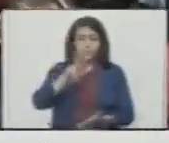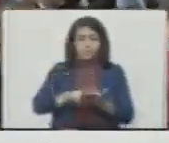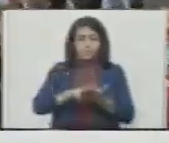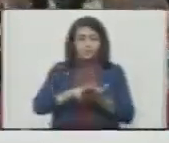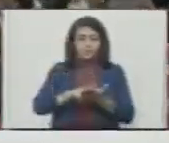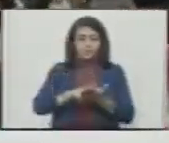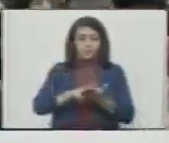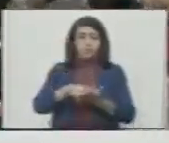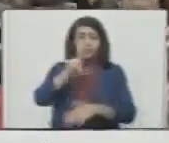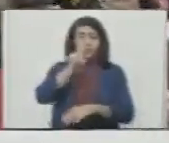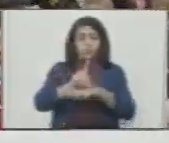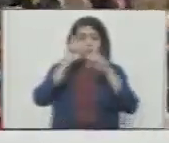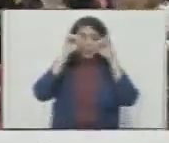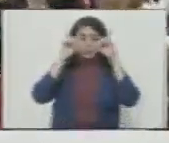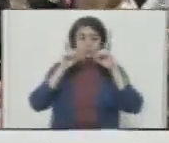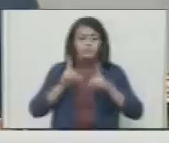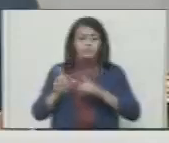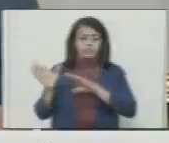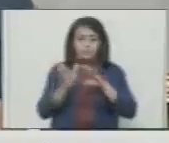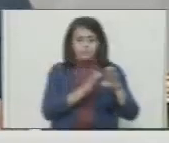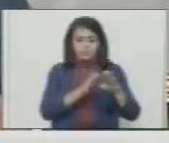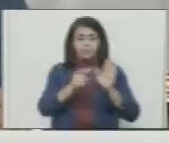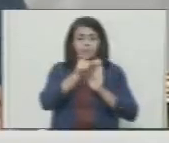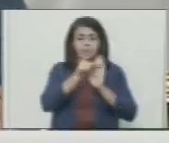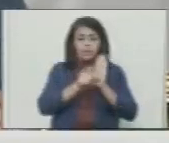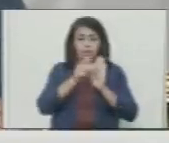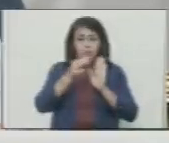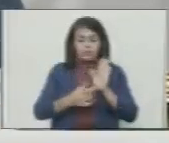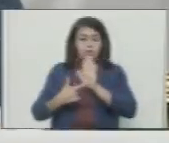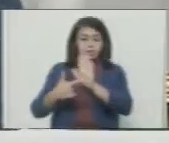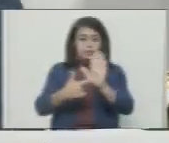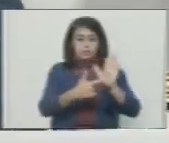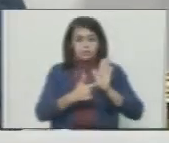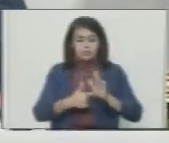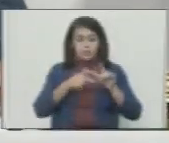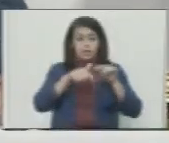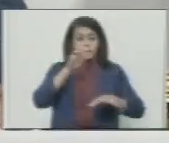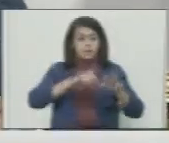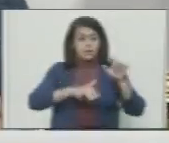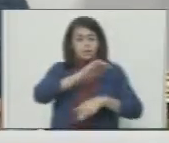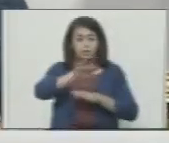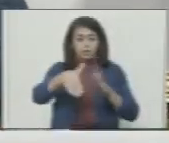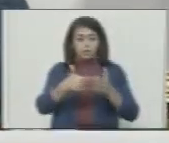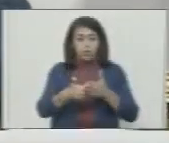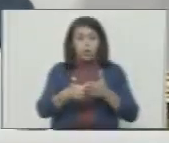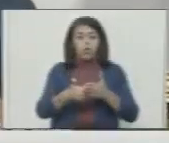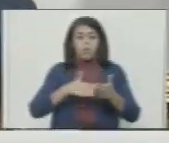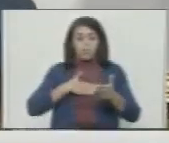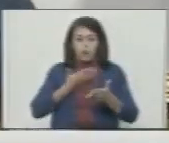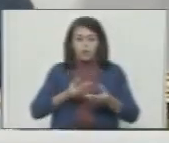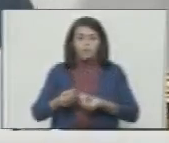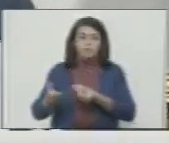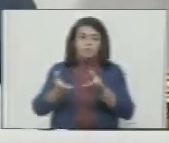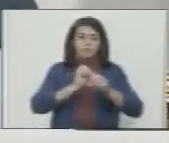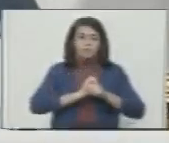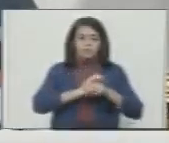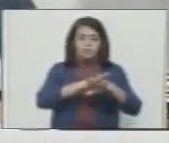Queda aprobado por unanimidad. Sírvase publicar, ciudadana secretaria, en todos los medios